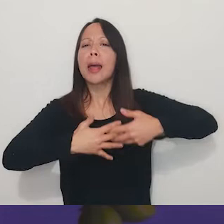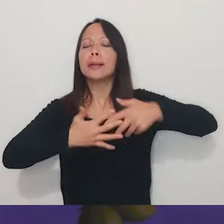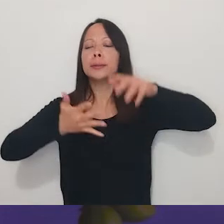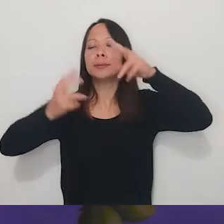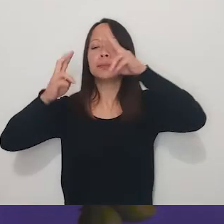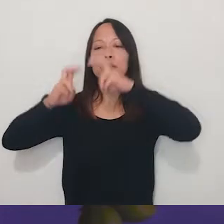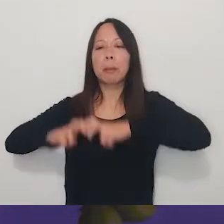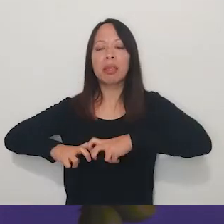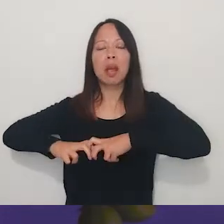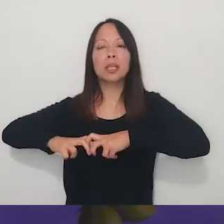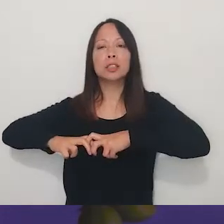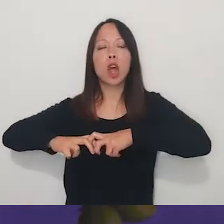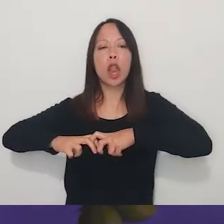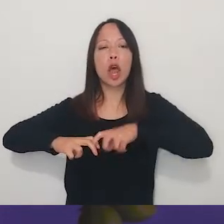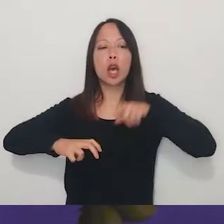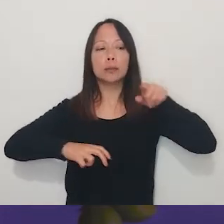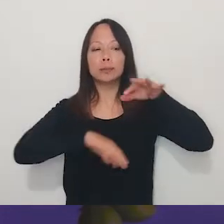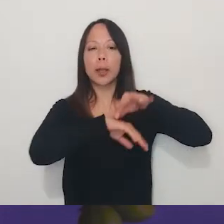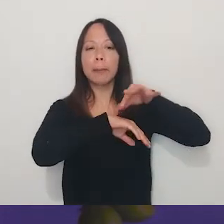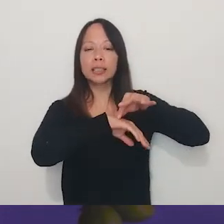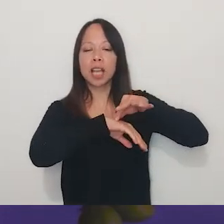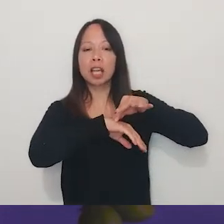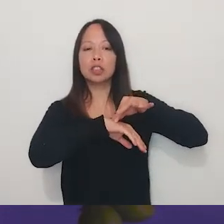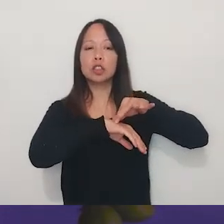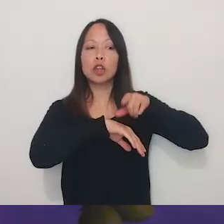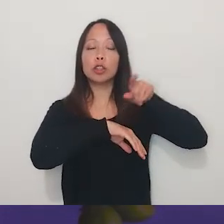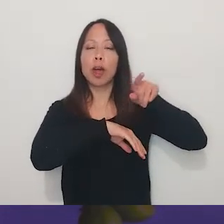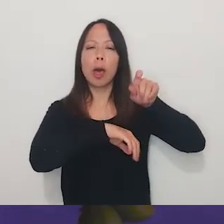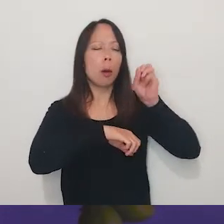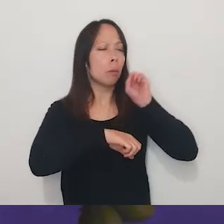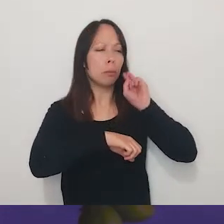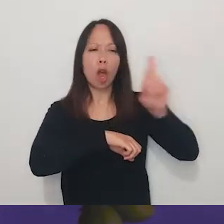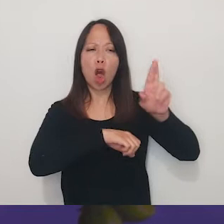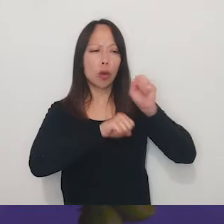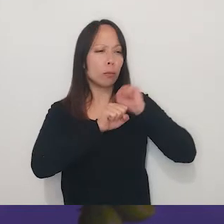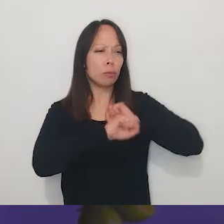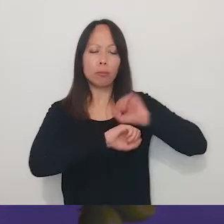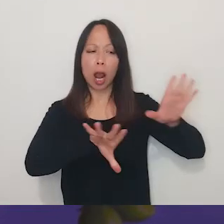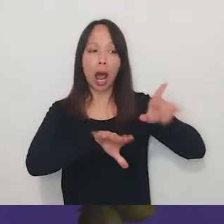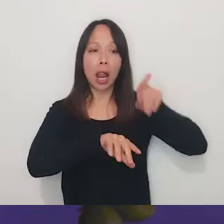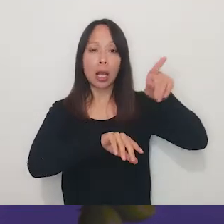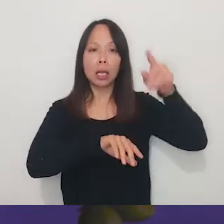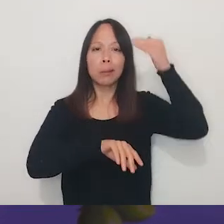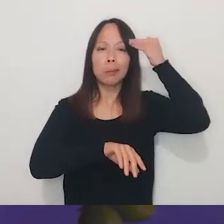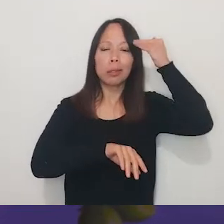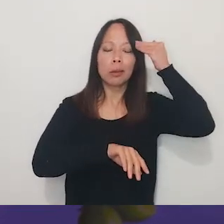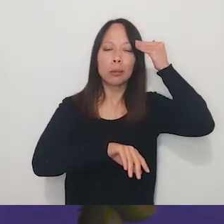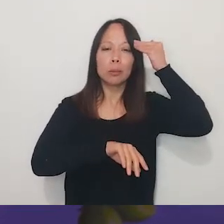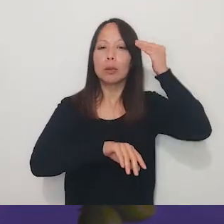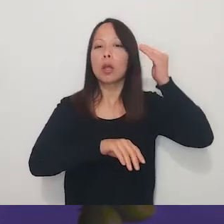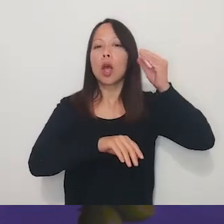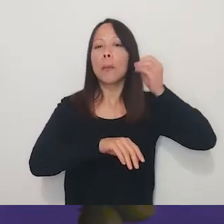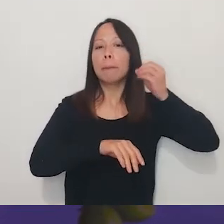en la fisiopatología y pensando en la urgencia, o sea, si un paciente está empeorando, está grave o está perdiendo pautas madurativas,